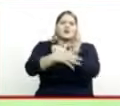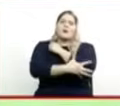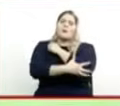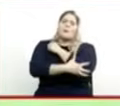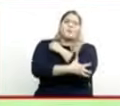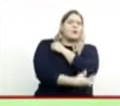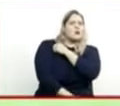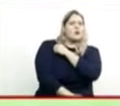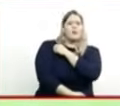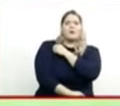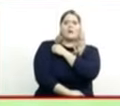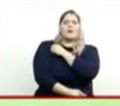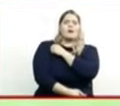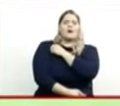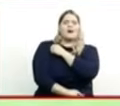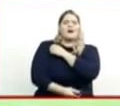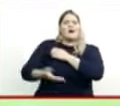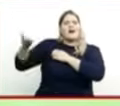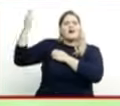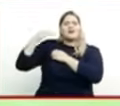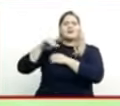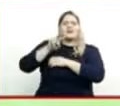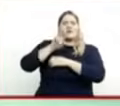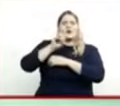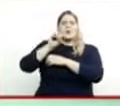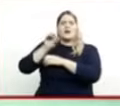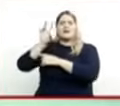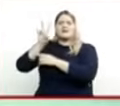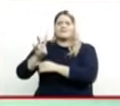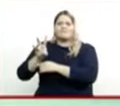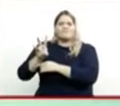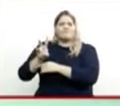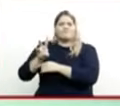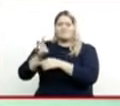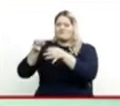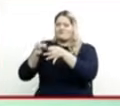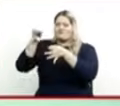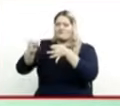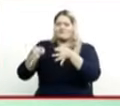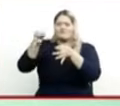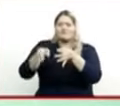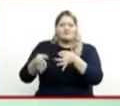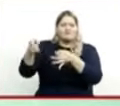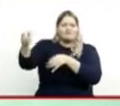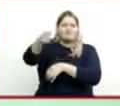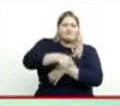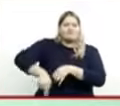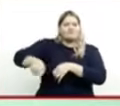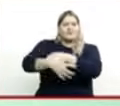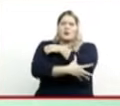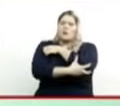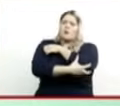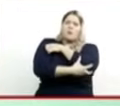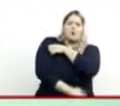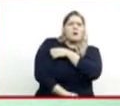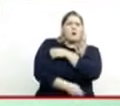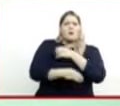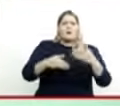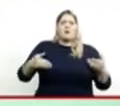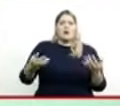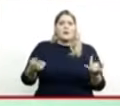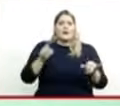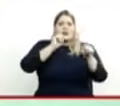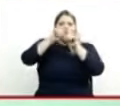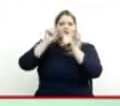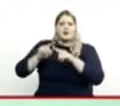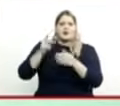las 2007 aldeas de extrema pobreza. Cedesol, Proasol y Red Solidaria han